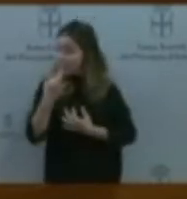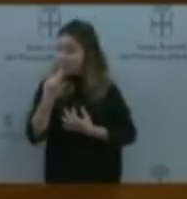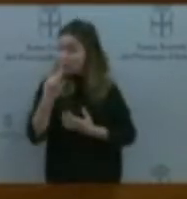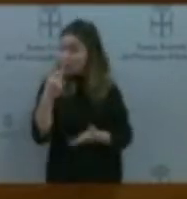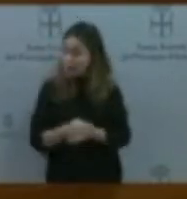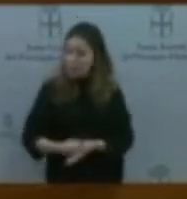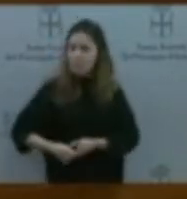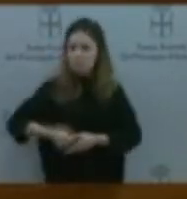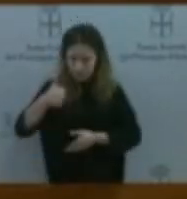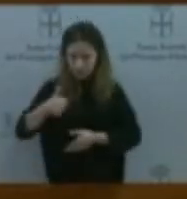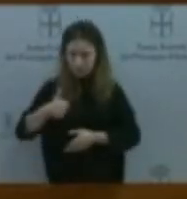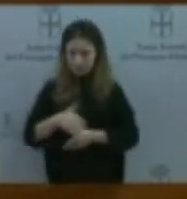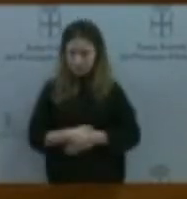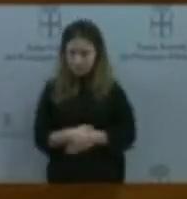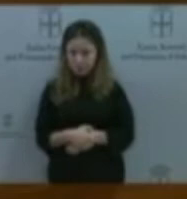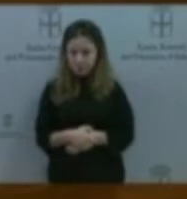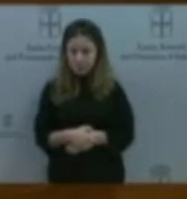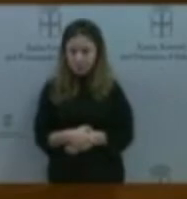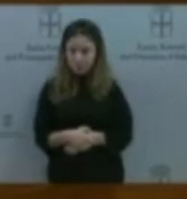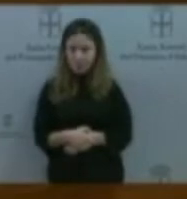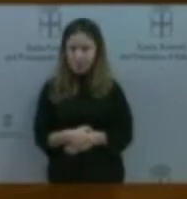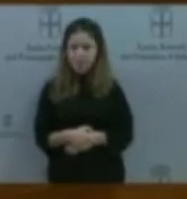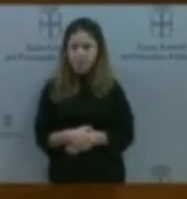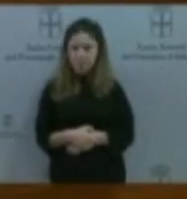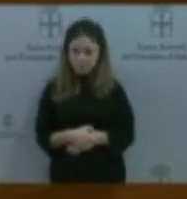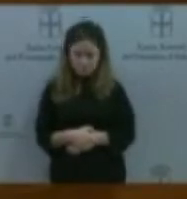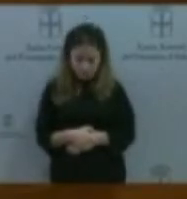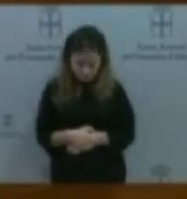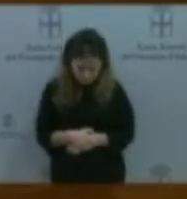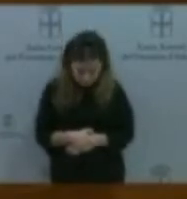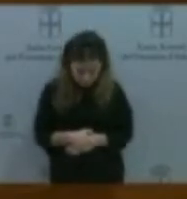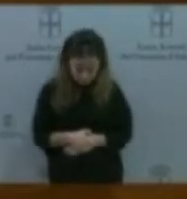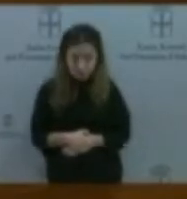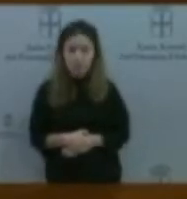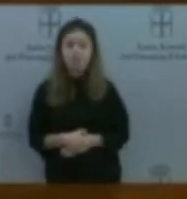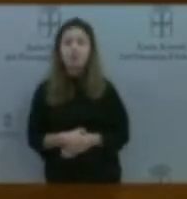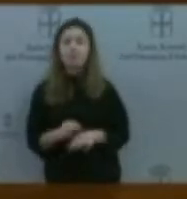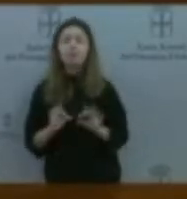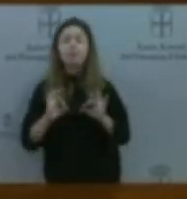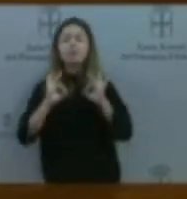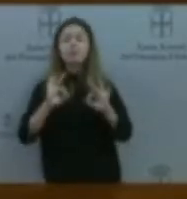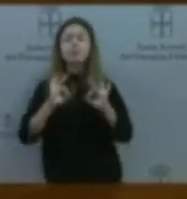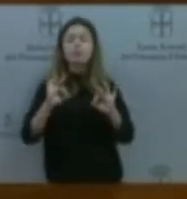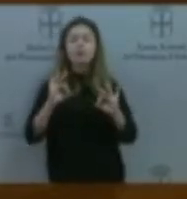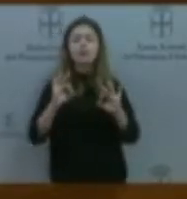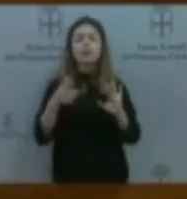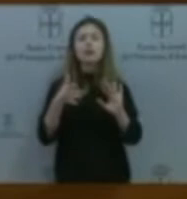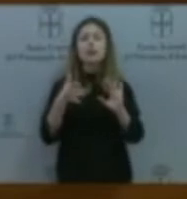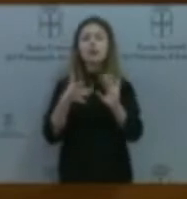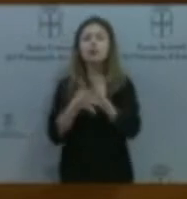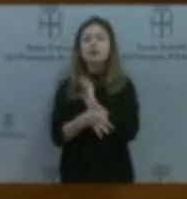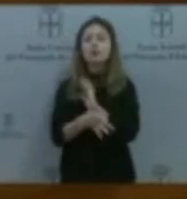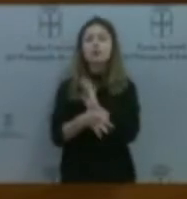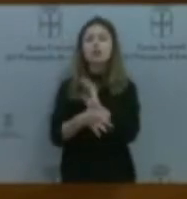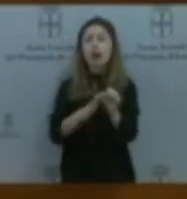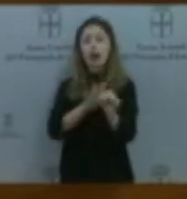Y en este sentido, está bien el poner el foco en el ámbito estatal, pero también creemos que aquí tenemos tarea en el